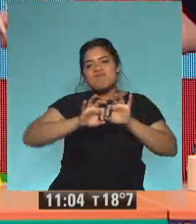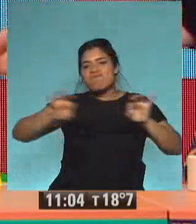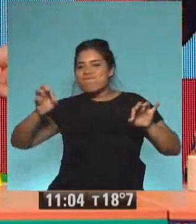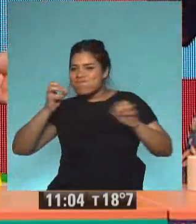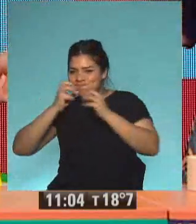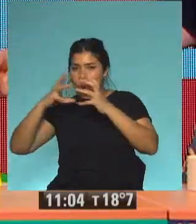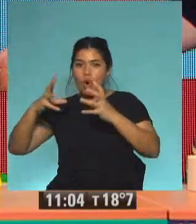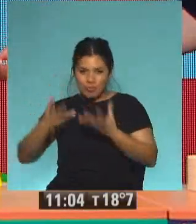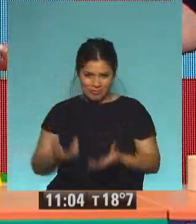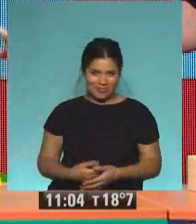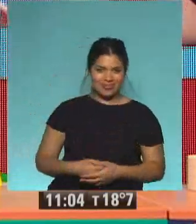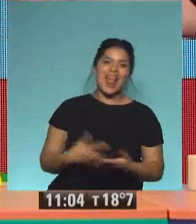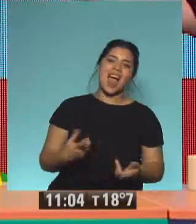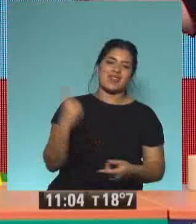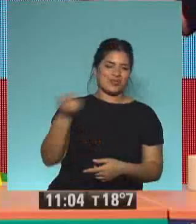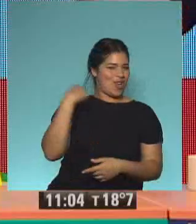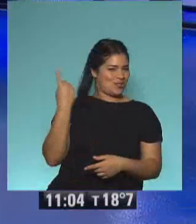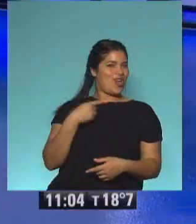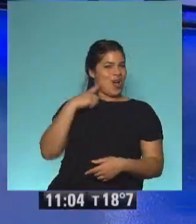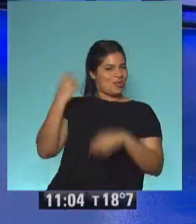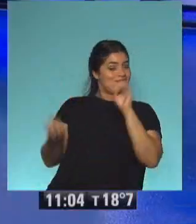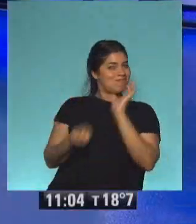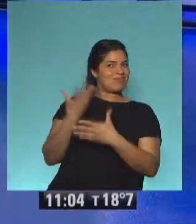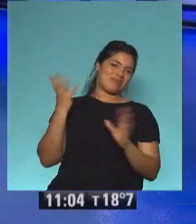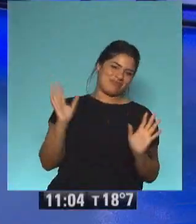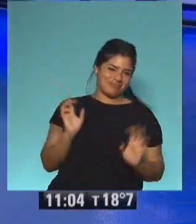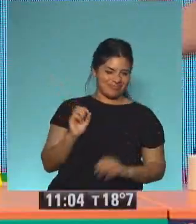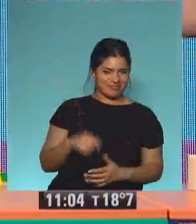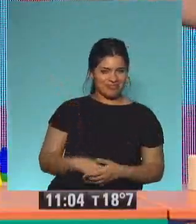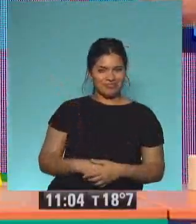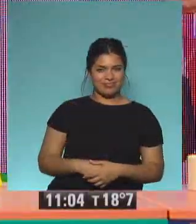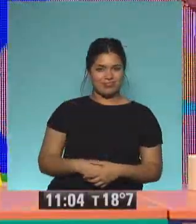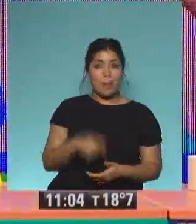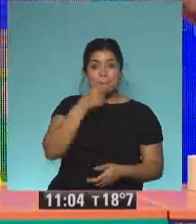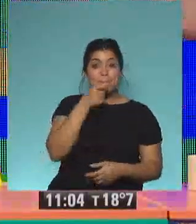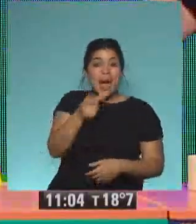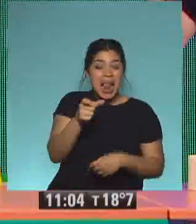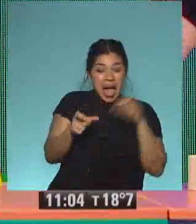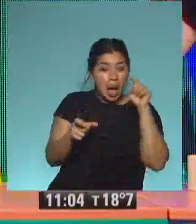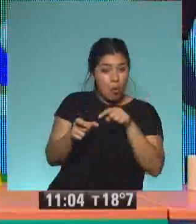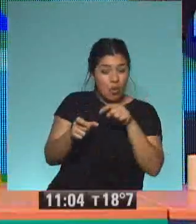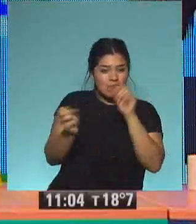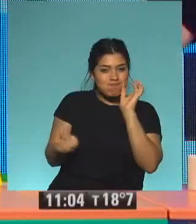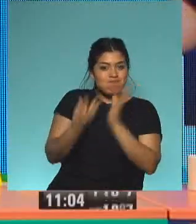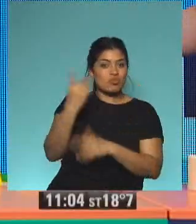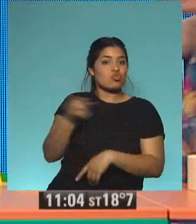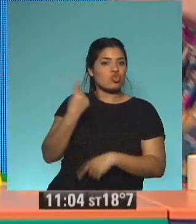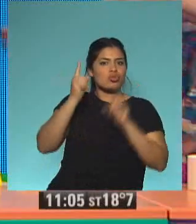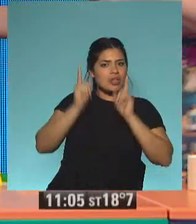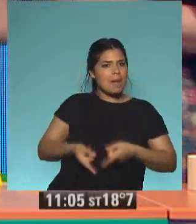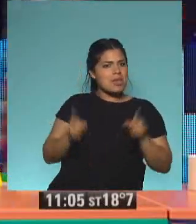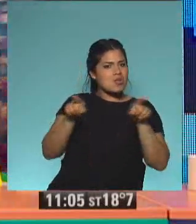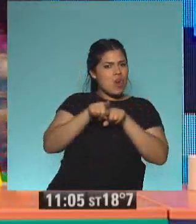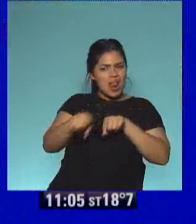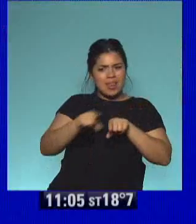¡Globillete! Palabra. Nuestro invento estrella, así como Leonardo inventó máquinas para volar, con Mauro inventaron un instrumento musical que